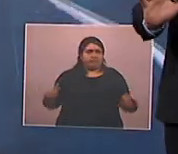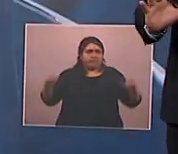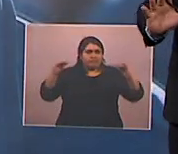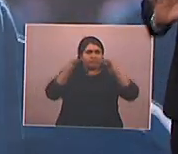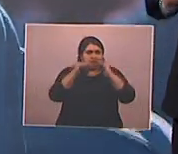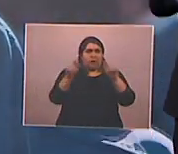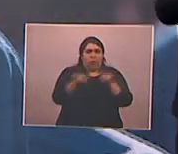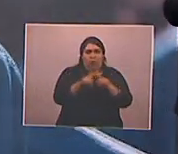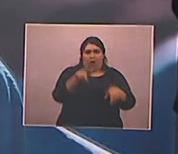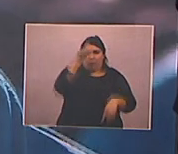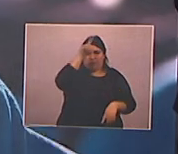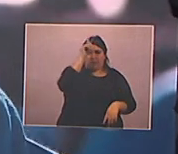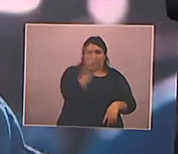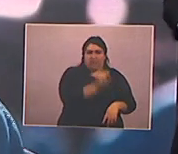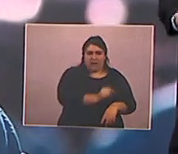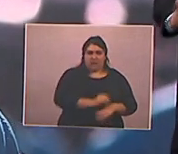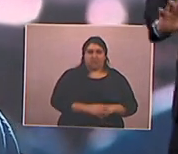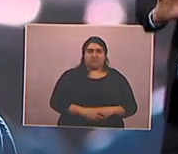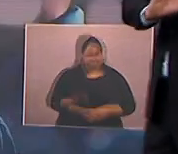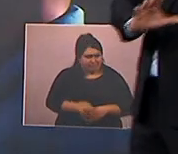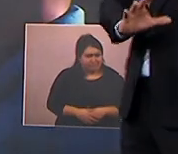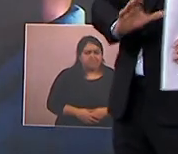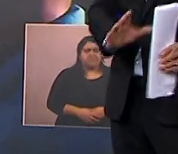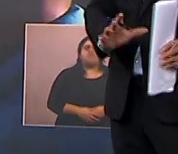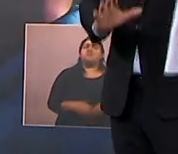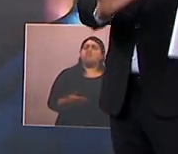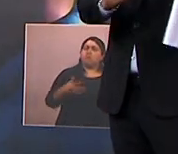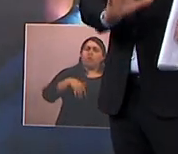tenemos todavía este conflicto en el barrio Las